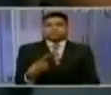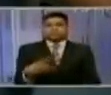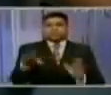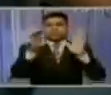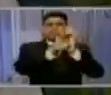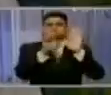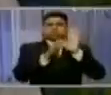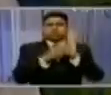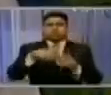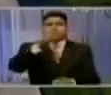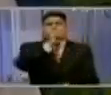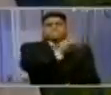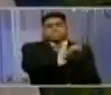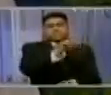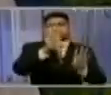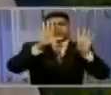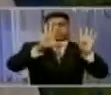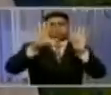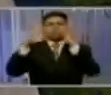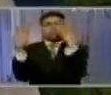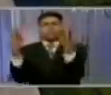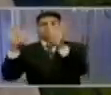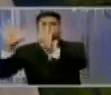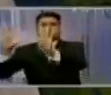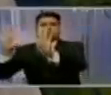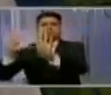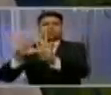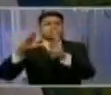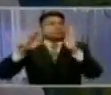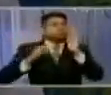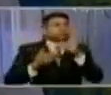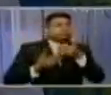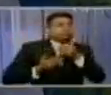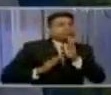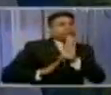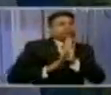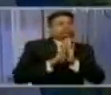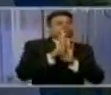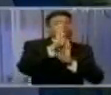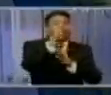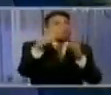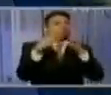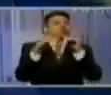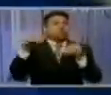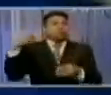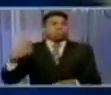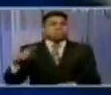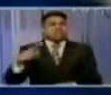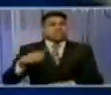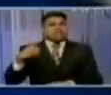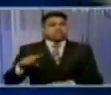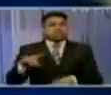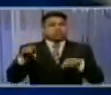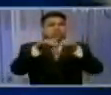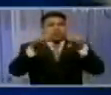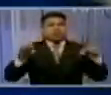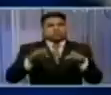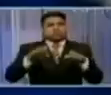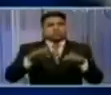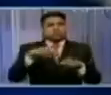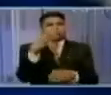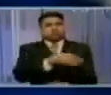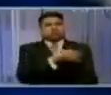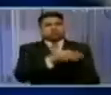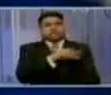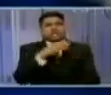del 99 es la constitución más avanzada de la historia de Venezuela en derechos educativos, sociales, culturales. Y